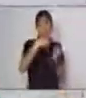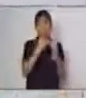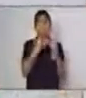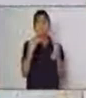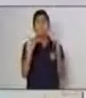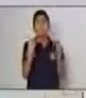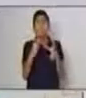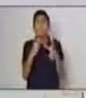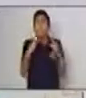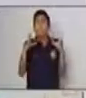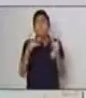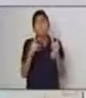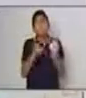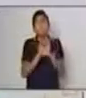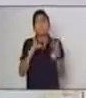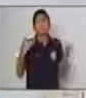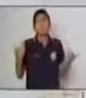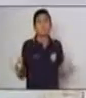más grandes como